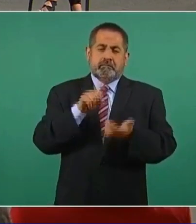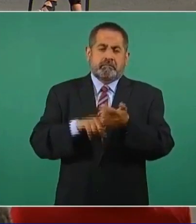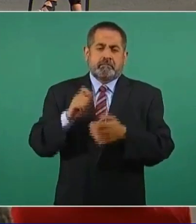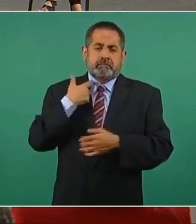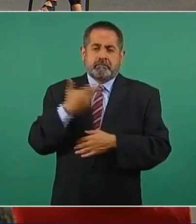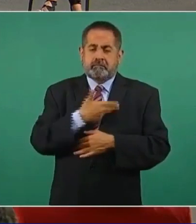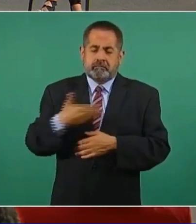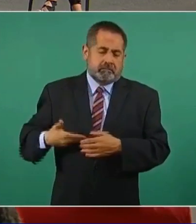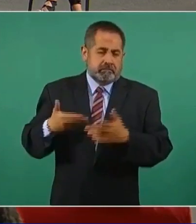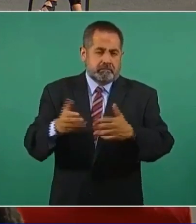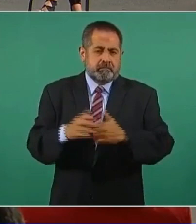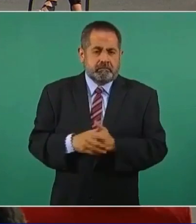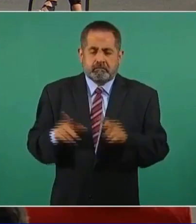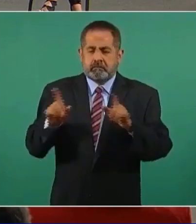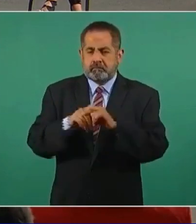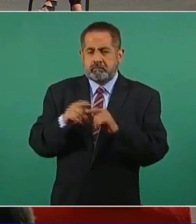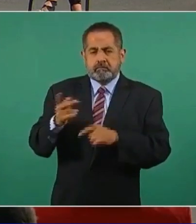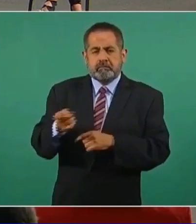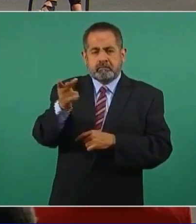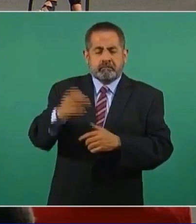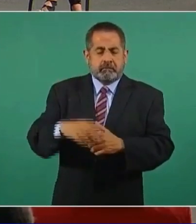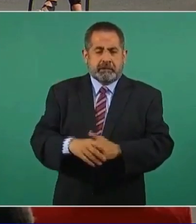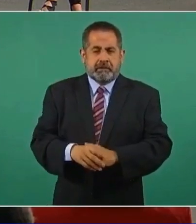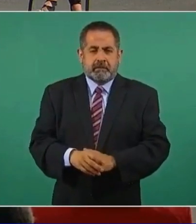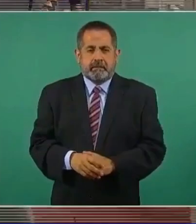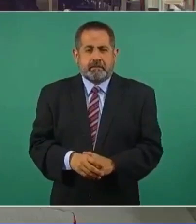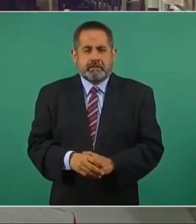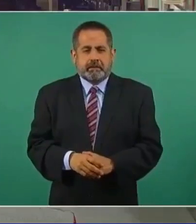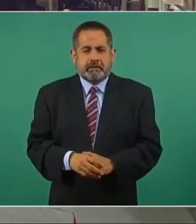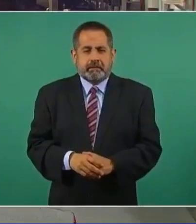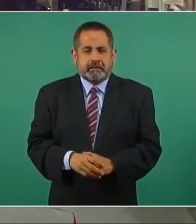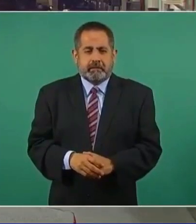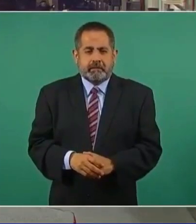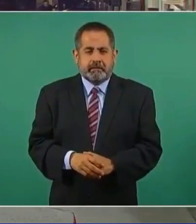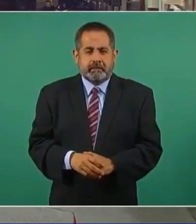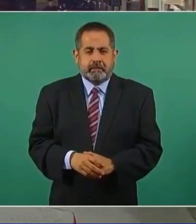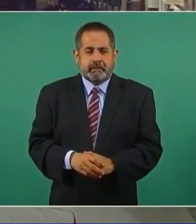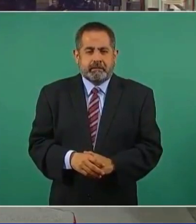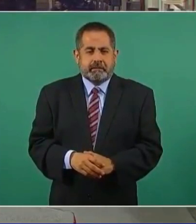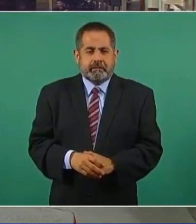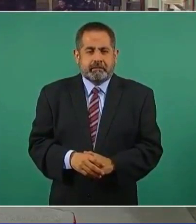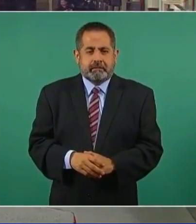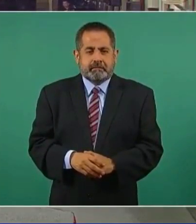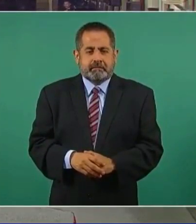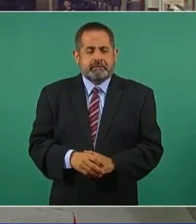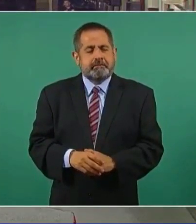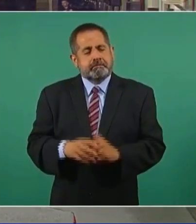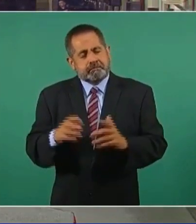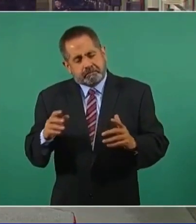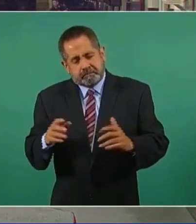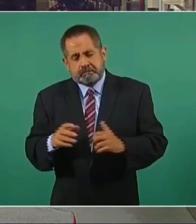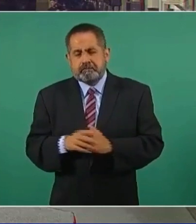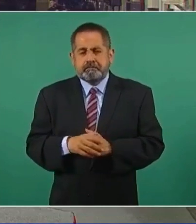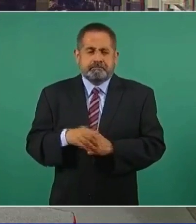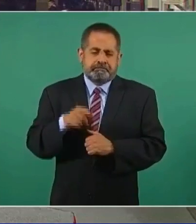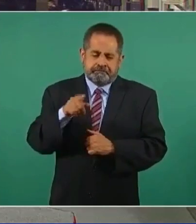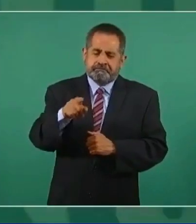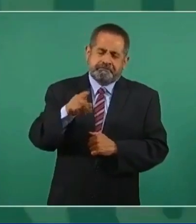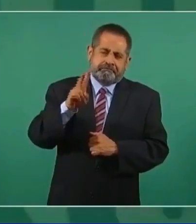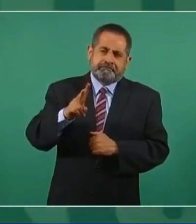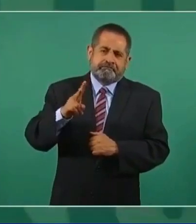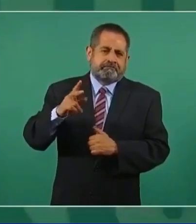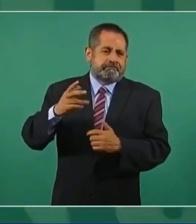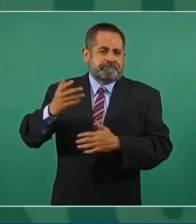expresidente. Esa sería mi primera pregunta. Sí, pues miren, son los saldos